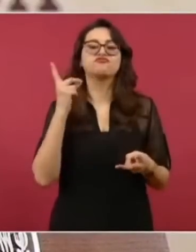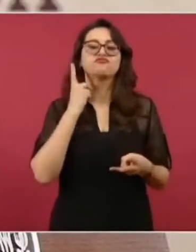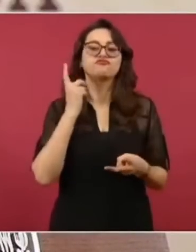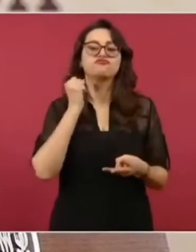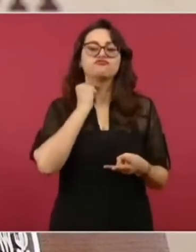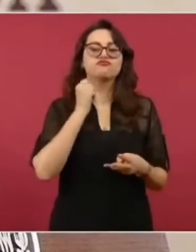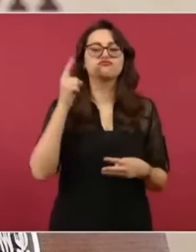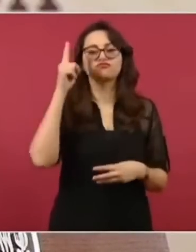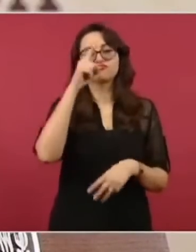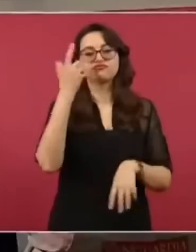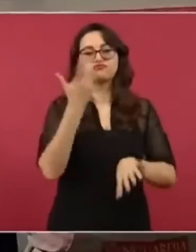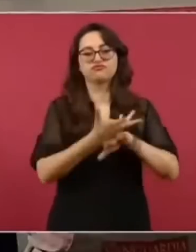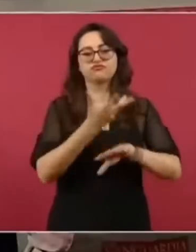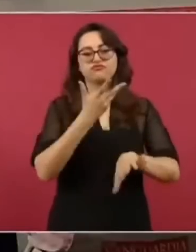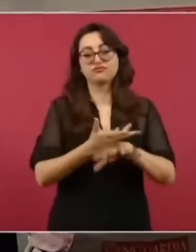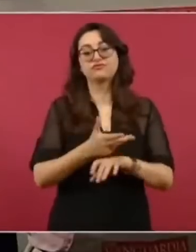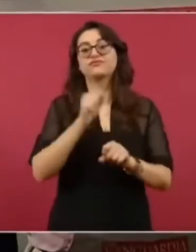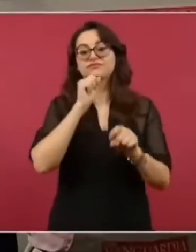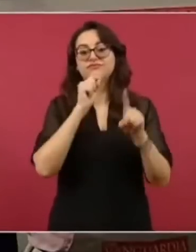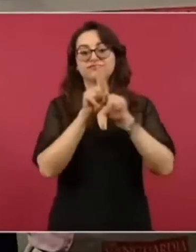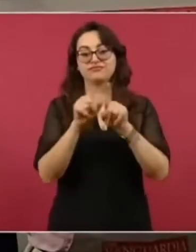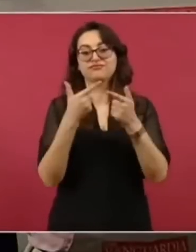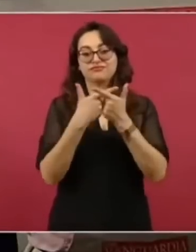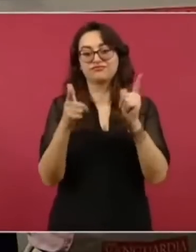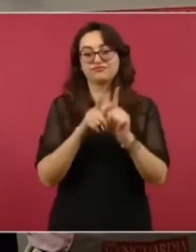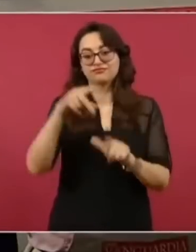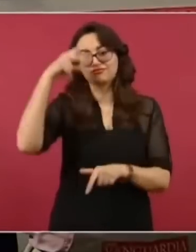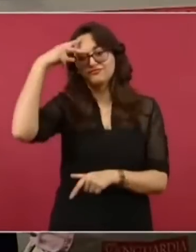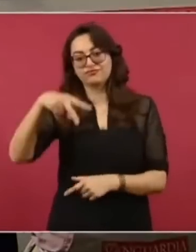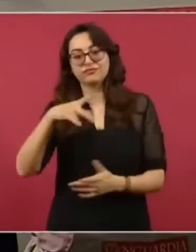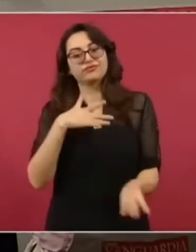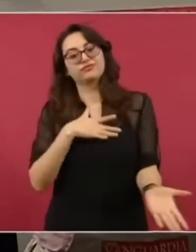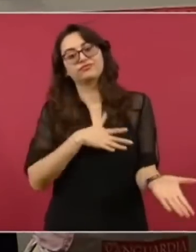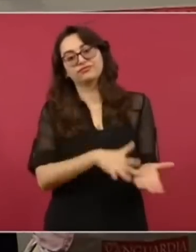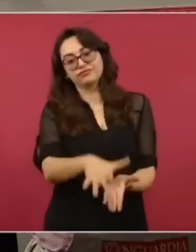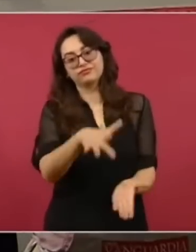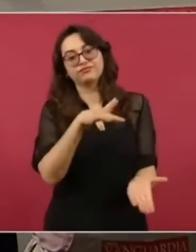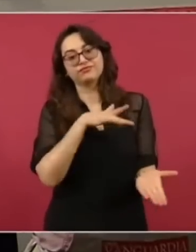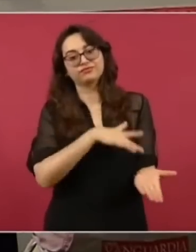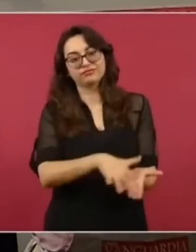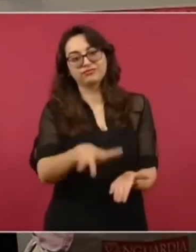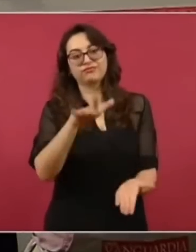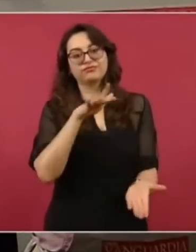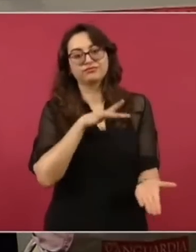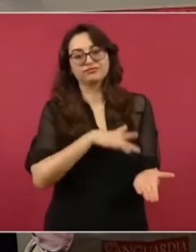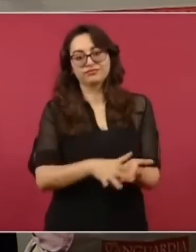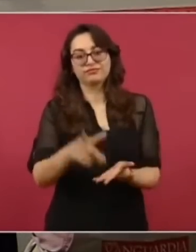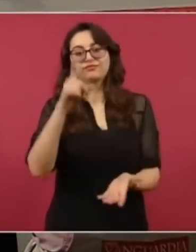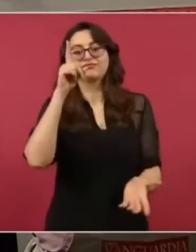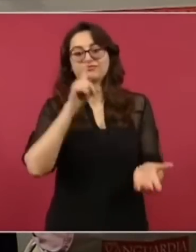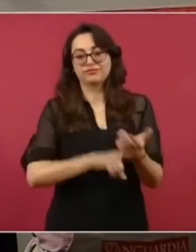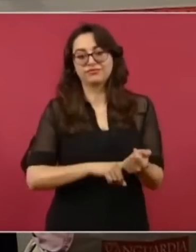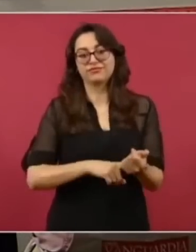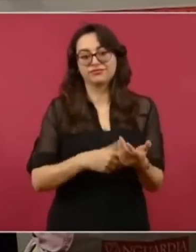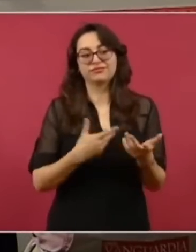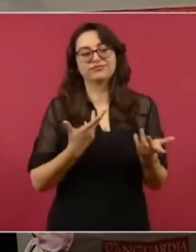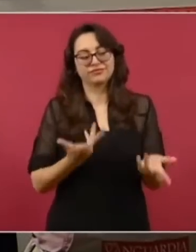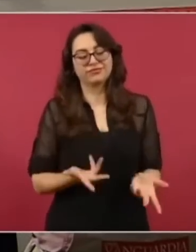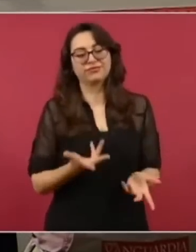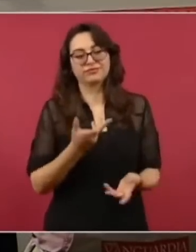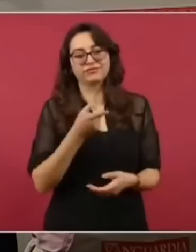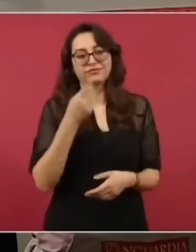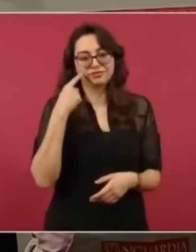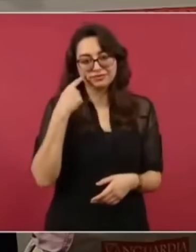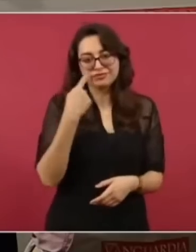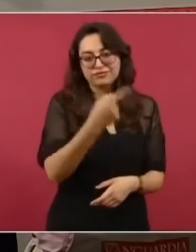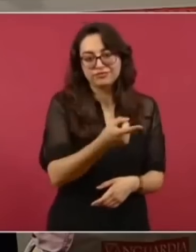Estados Unidos y Grupo México. Ya se imaginarán. Aquí se encuentra la investigación que hizo